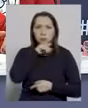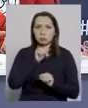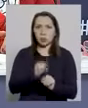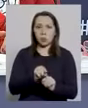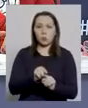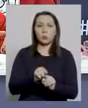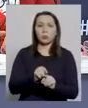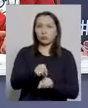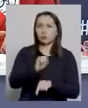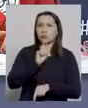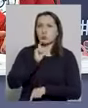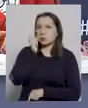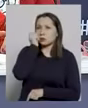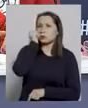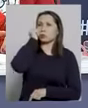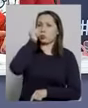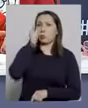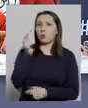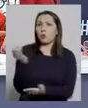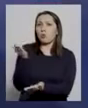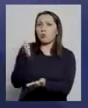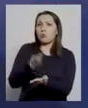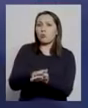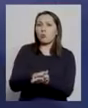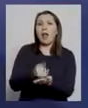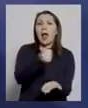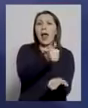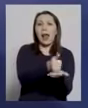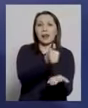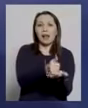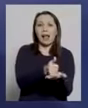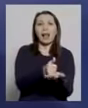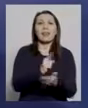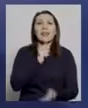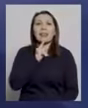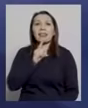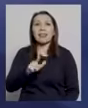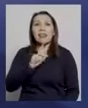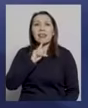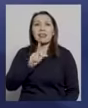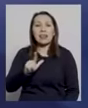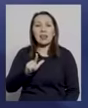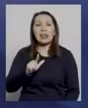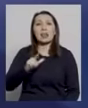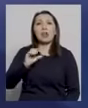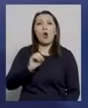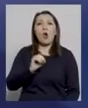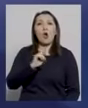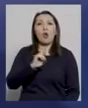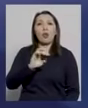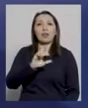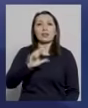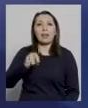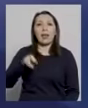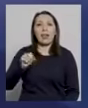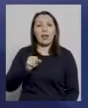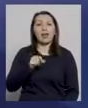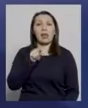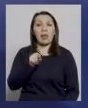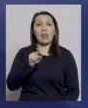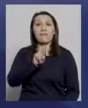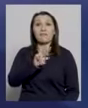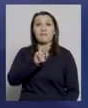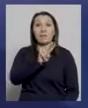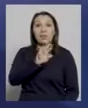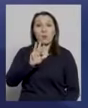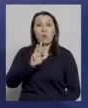minutos, ¿tiene usted antecedentes del fallecimiento del alcalde de Tiltil, Nelson Orellana? El 29 de mayo él reportó